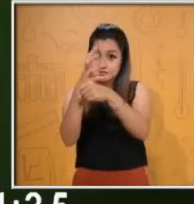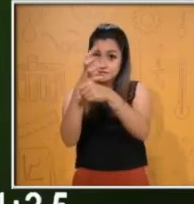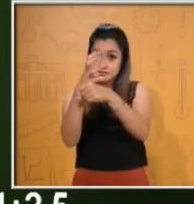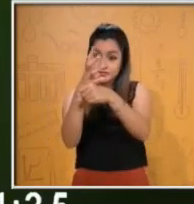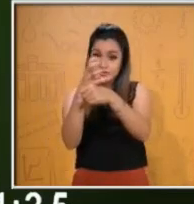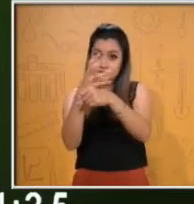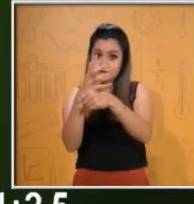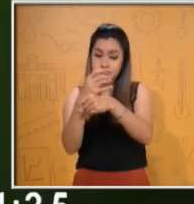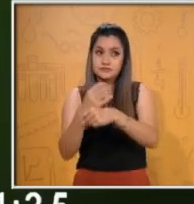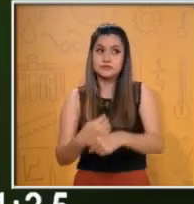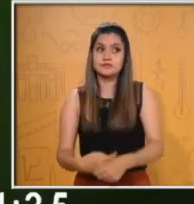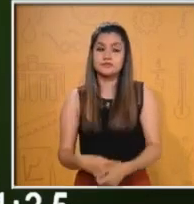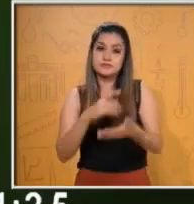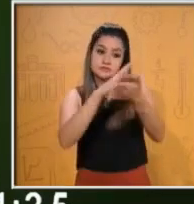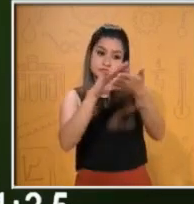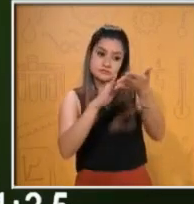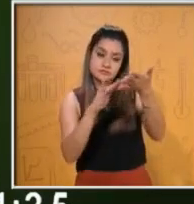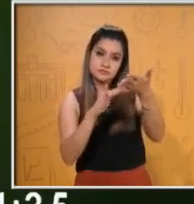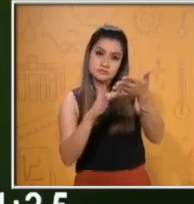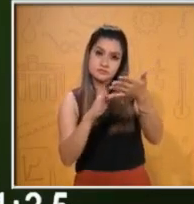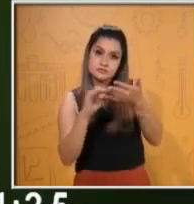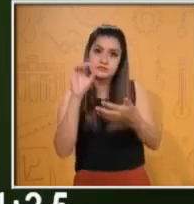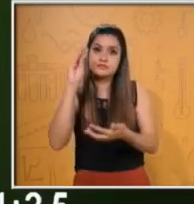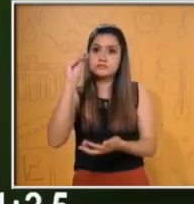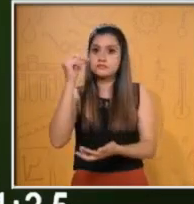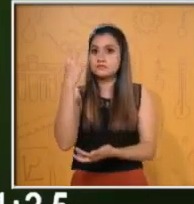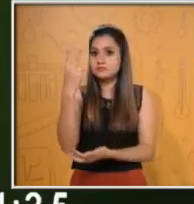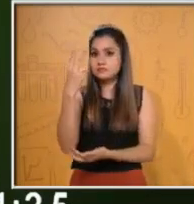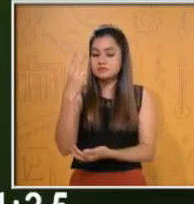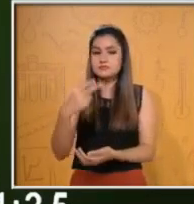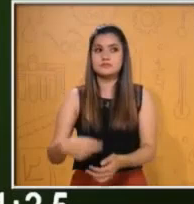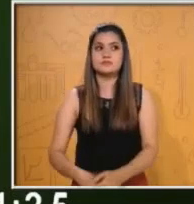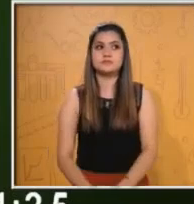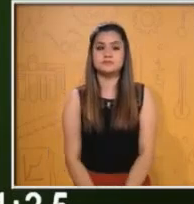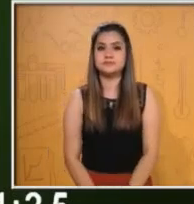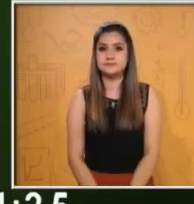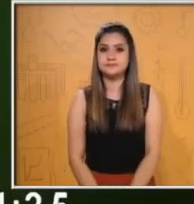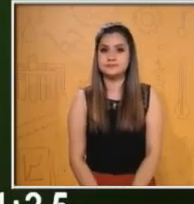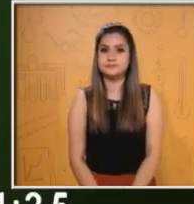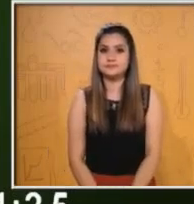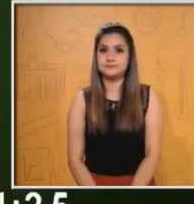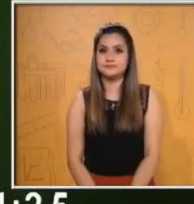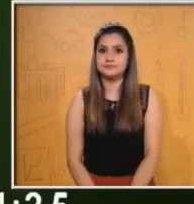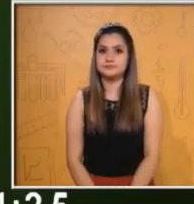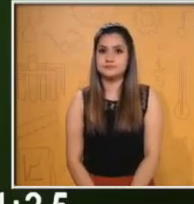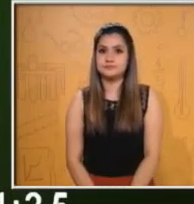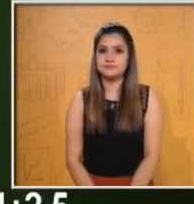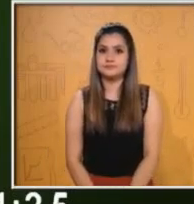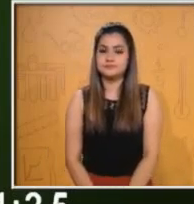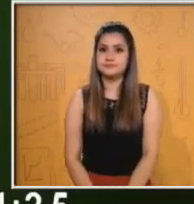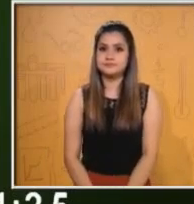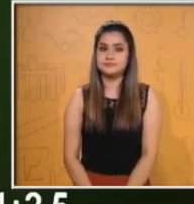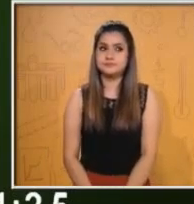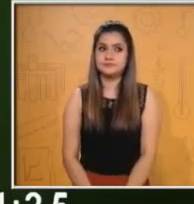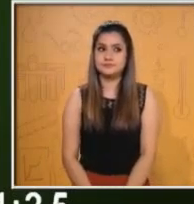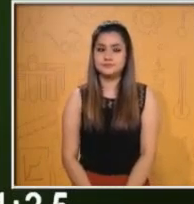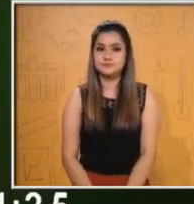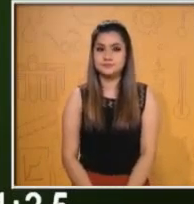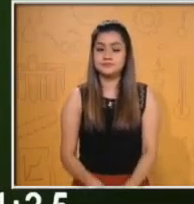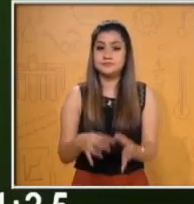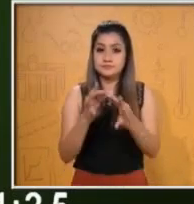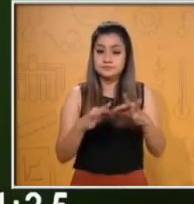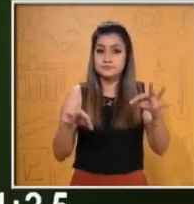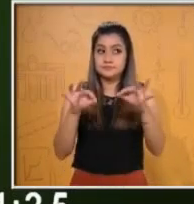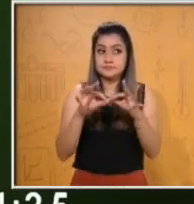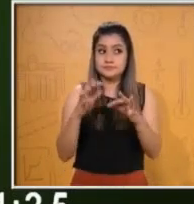la lección 92, ¿cuánto más? Y bueno, esta es la lección que debes de realizar.